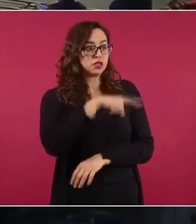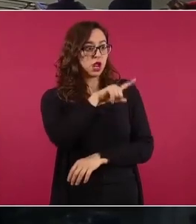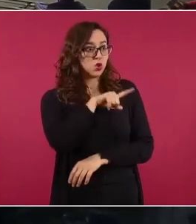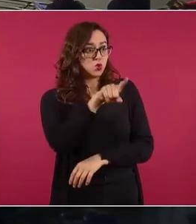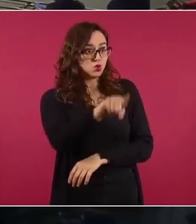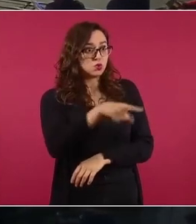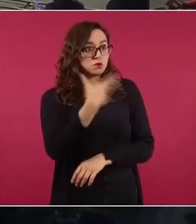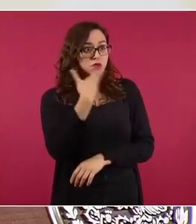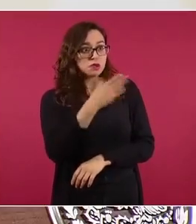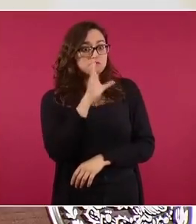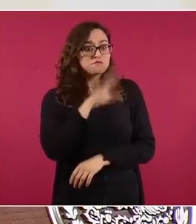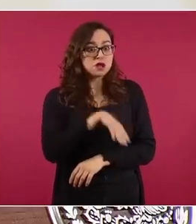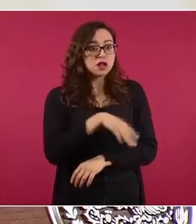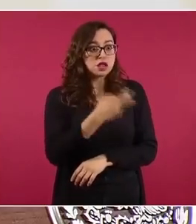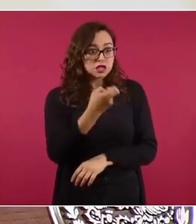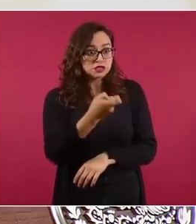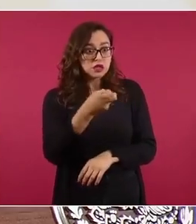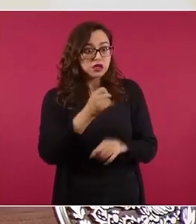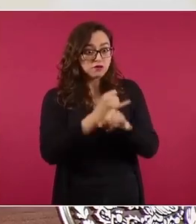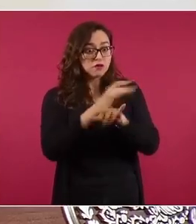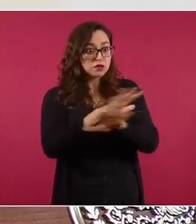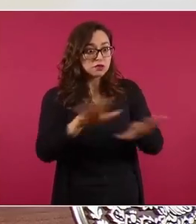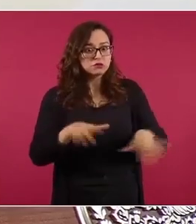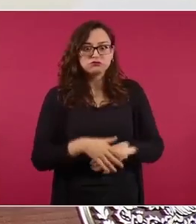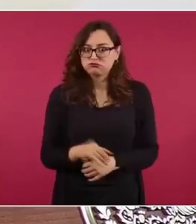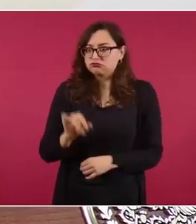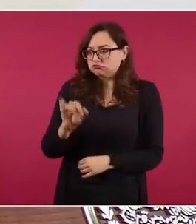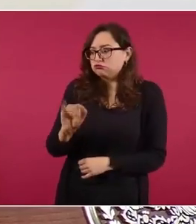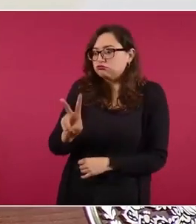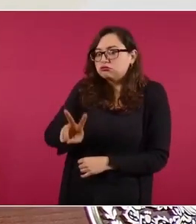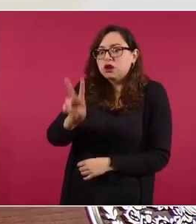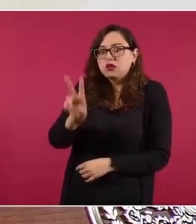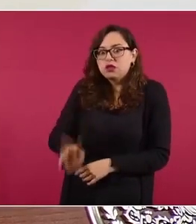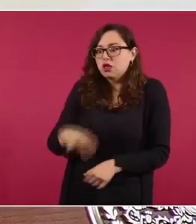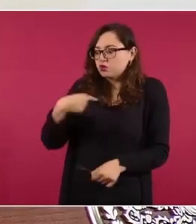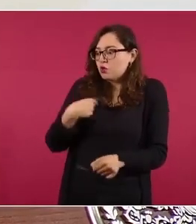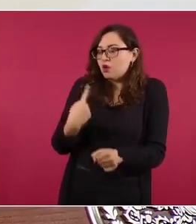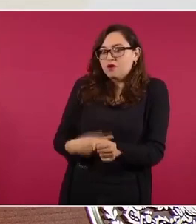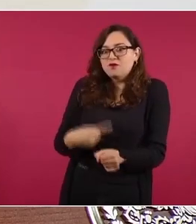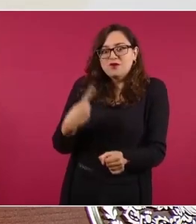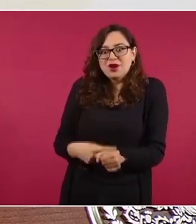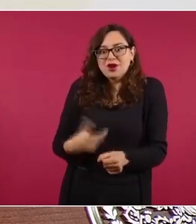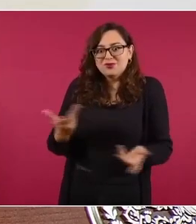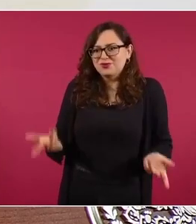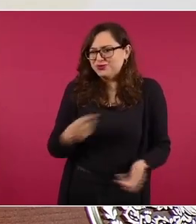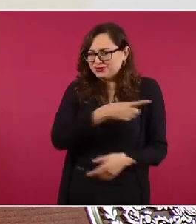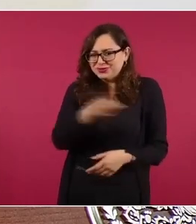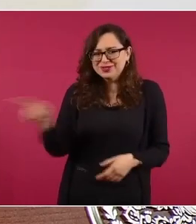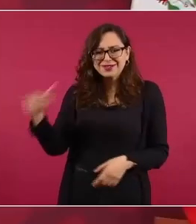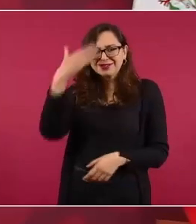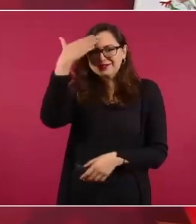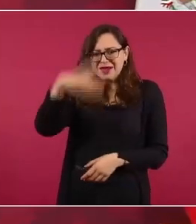ciertos. Sí, yo estoy enfermo, tengo varios